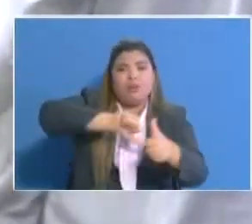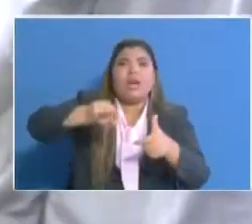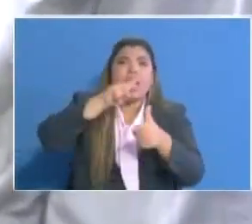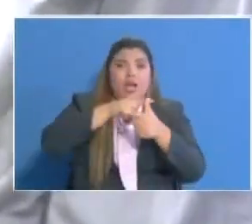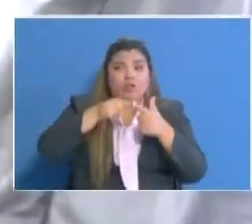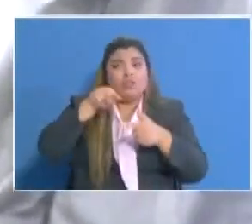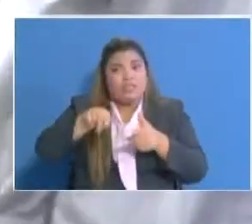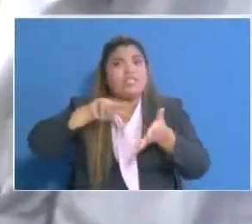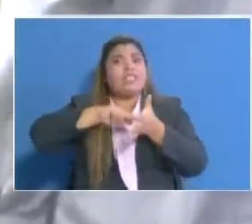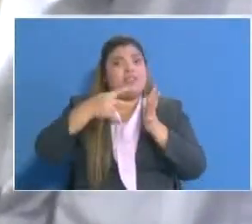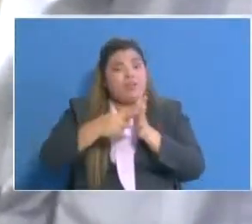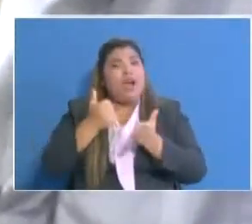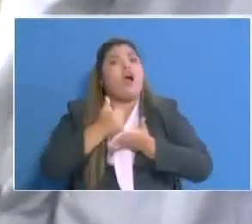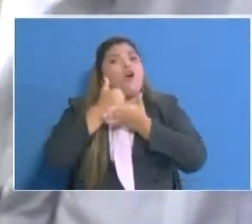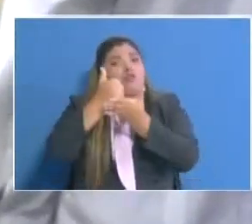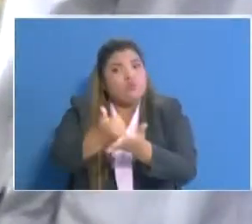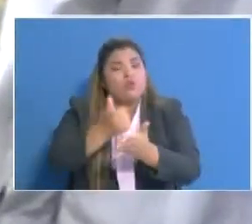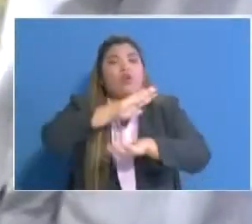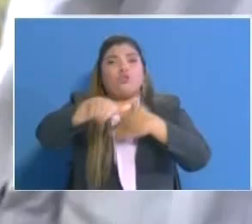también por 3 meses,